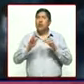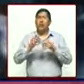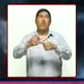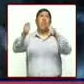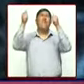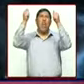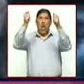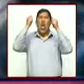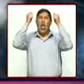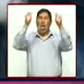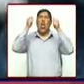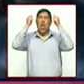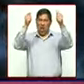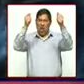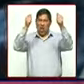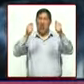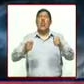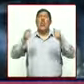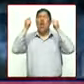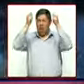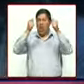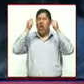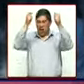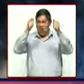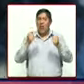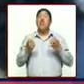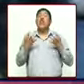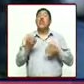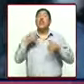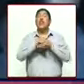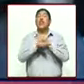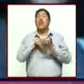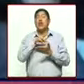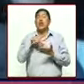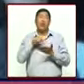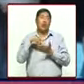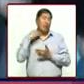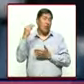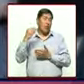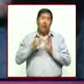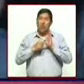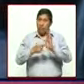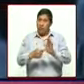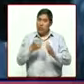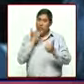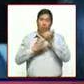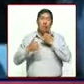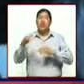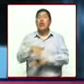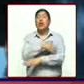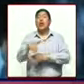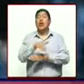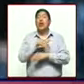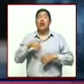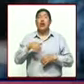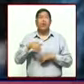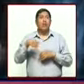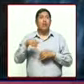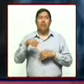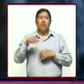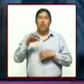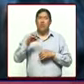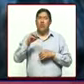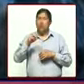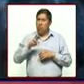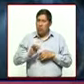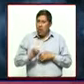pancartas a esos puntos, quieren ingresar a Plaza Murillo. Han estado, le hemos mostrado, en la calle Comercio, en la Indaburo, en la Color,